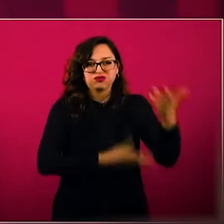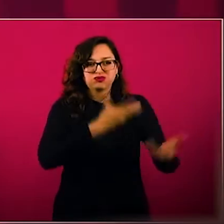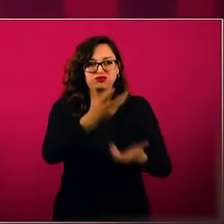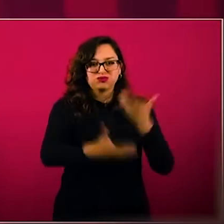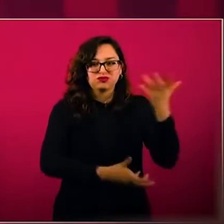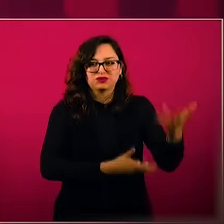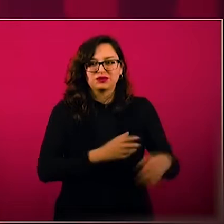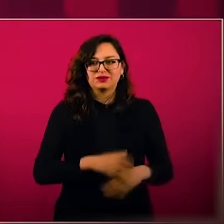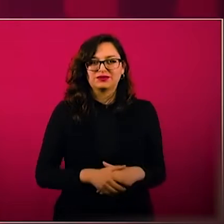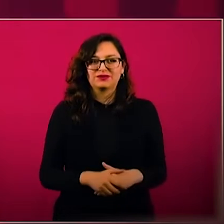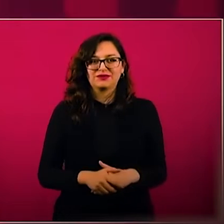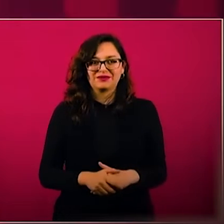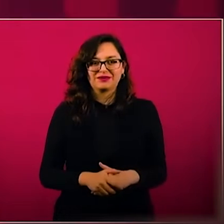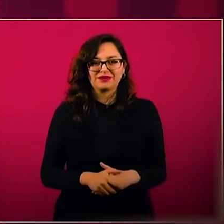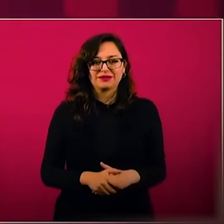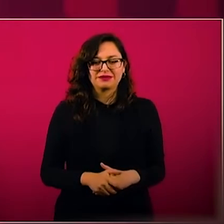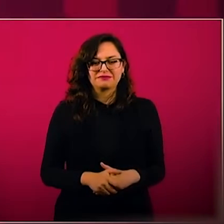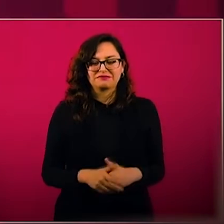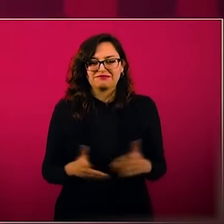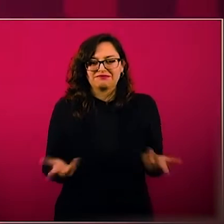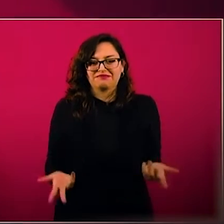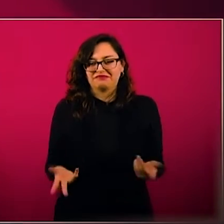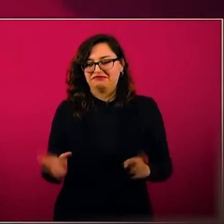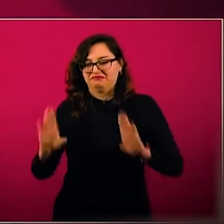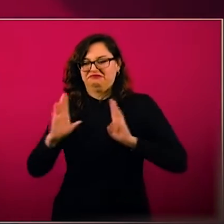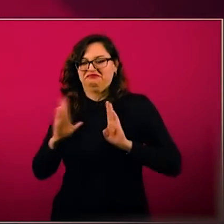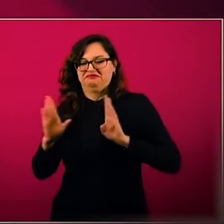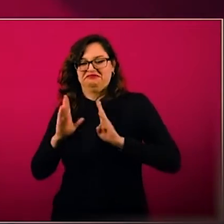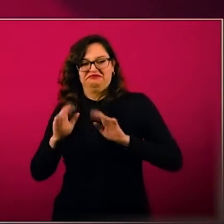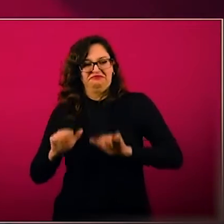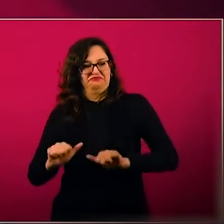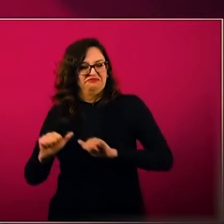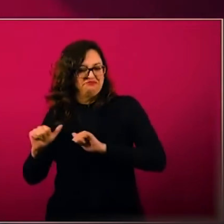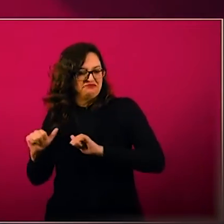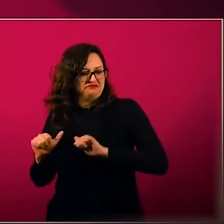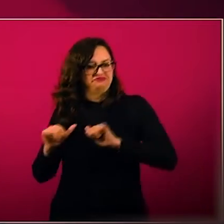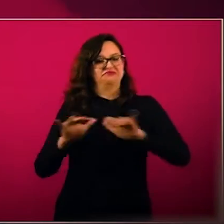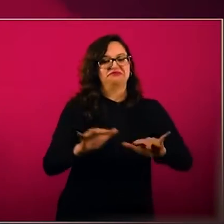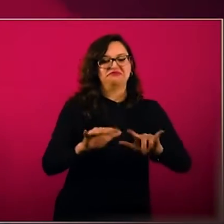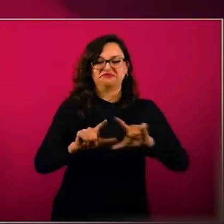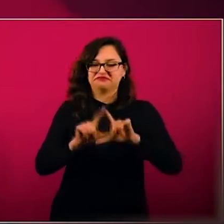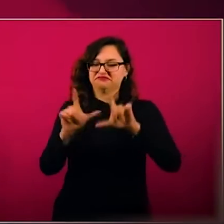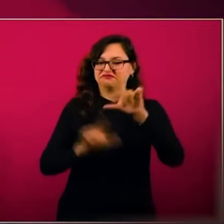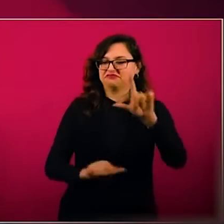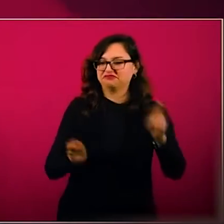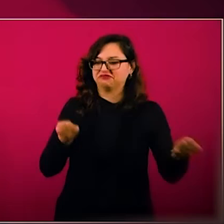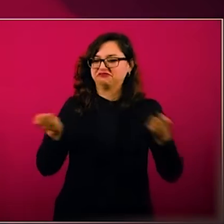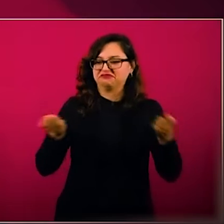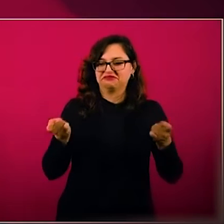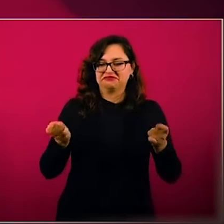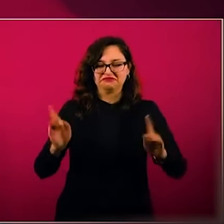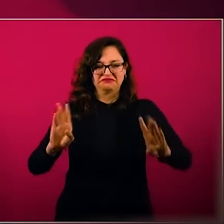para justificar la militarización del país.